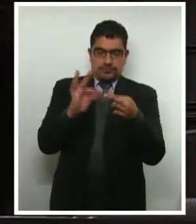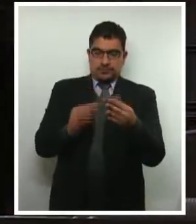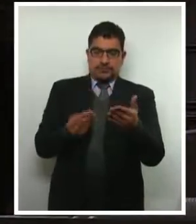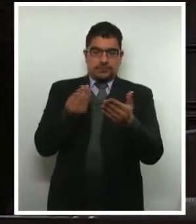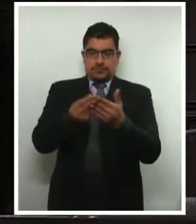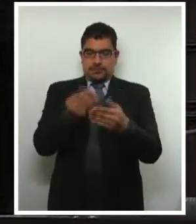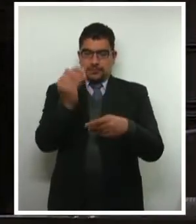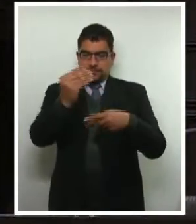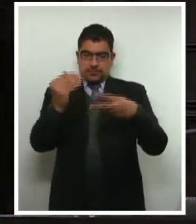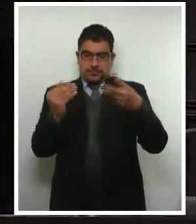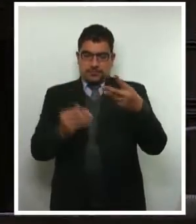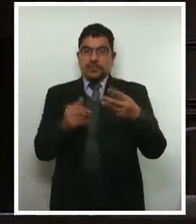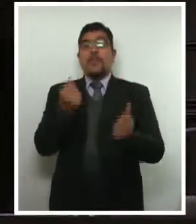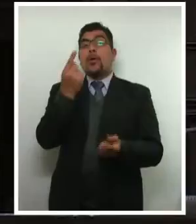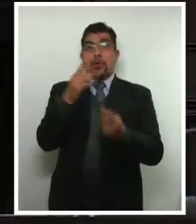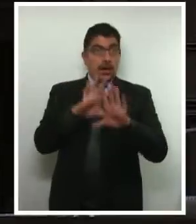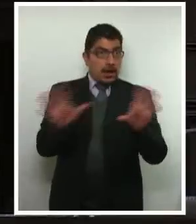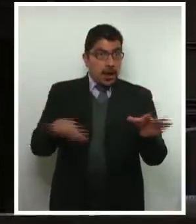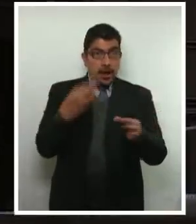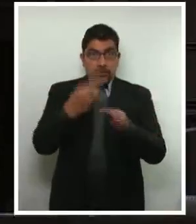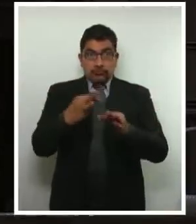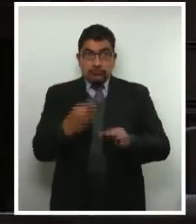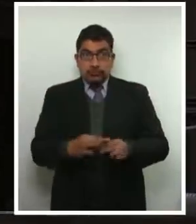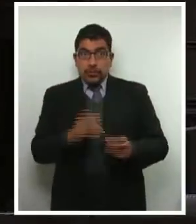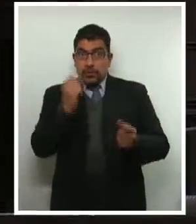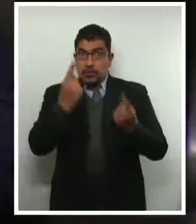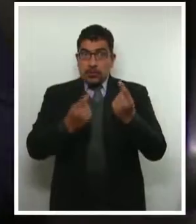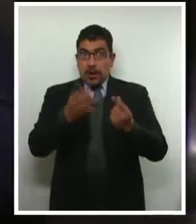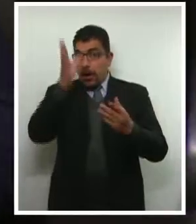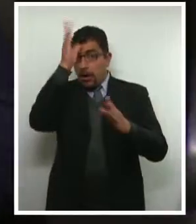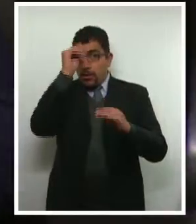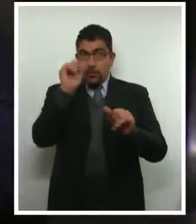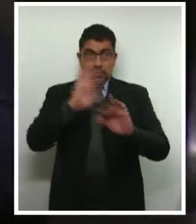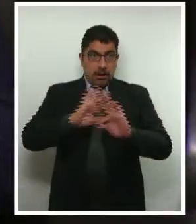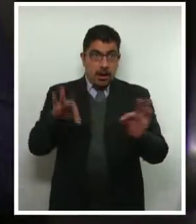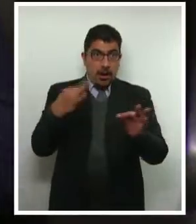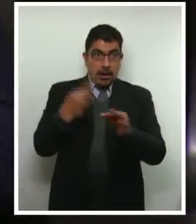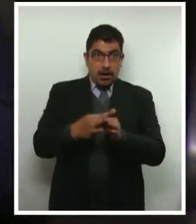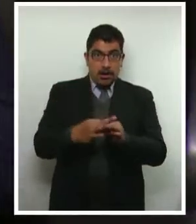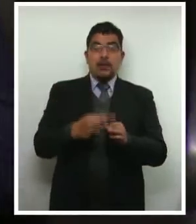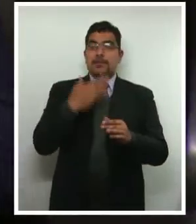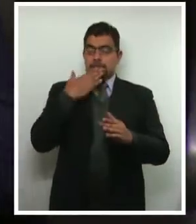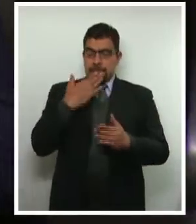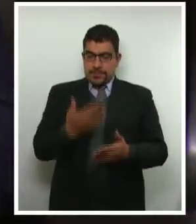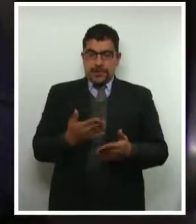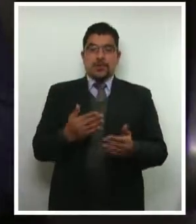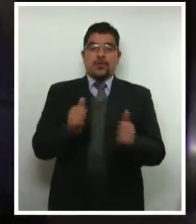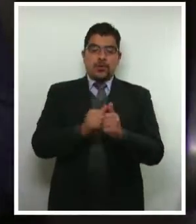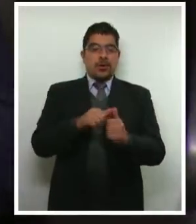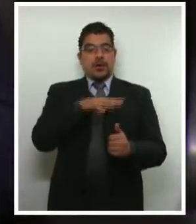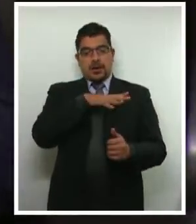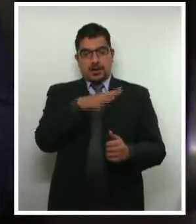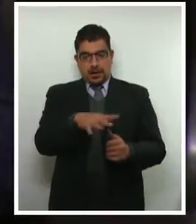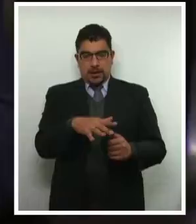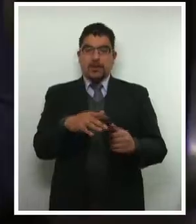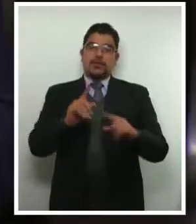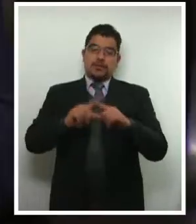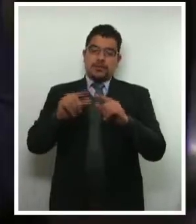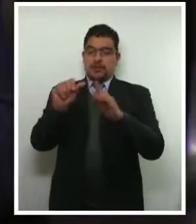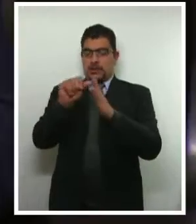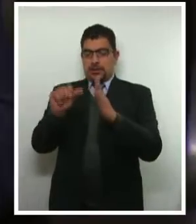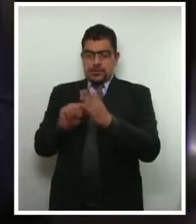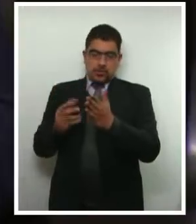a fin de que en aquellos donde tenemos acuerdo pasemos a su votación en lo general y los artículos